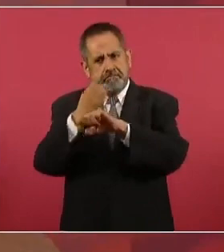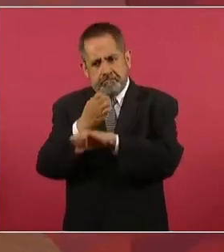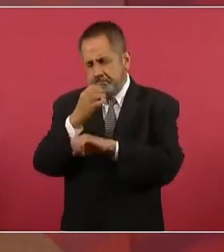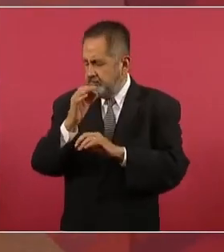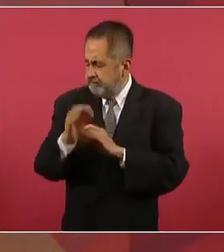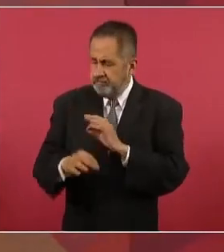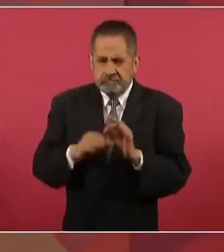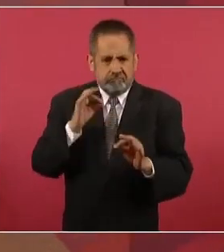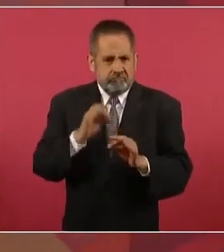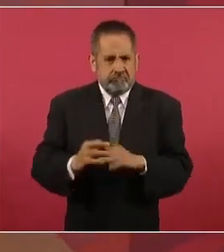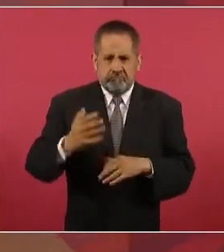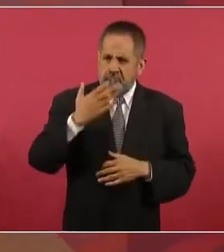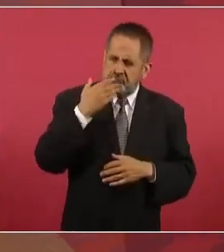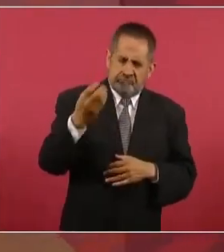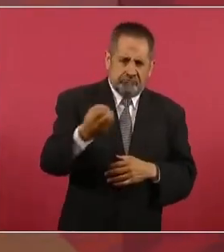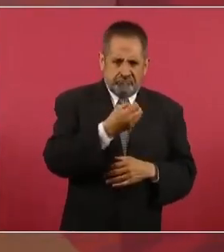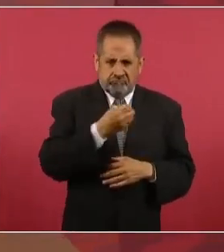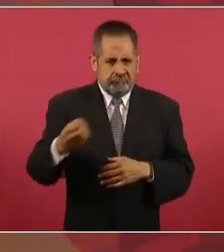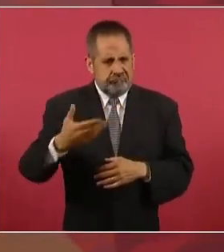funcionando